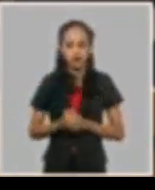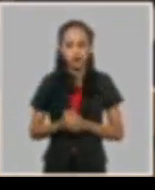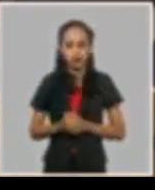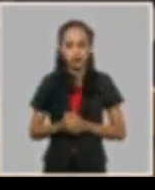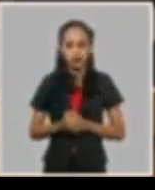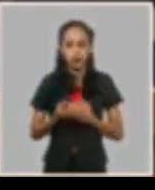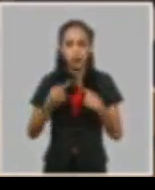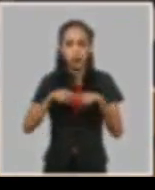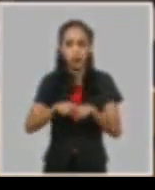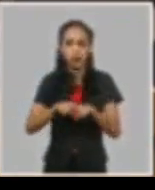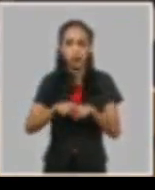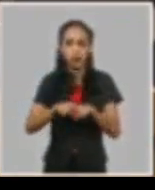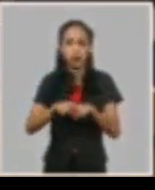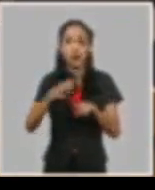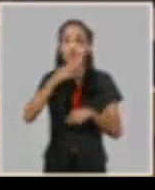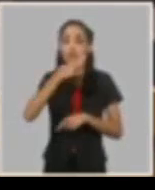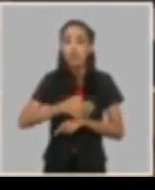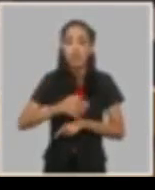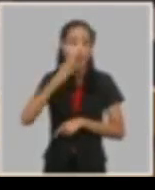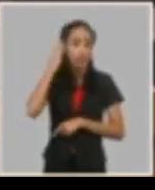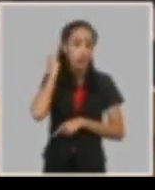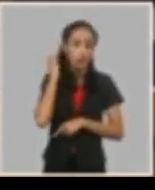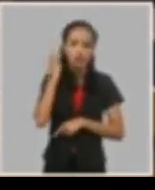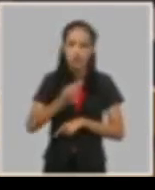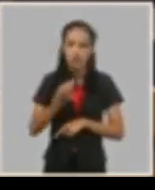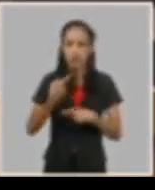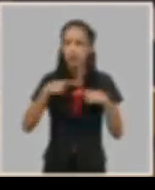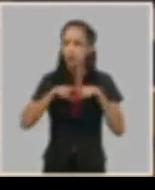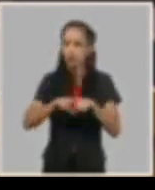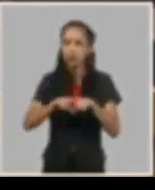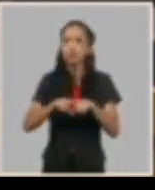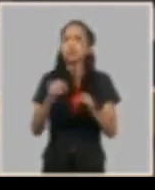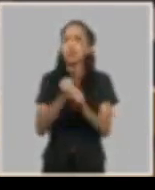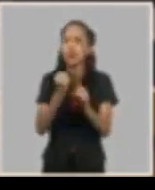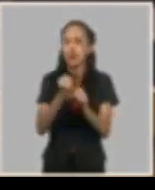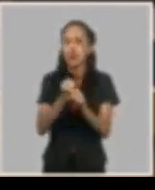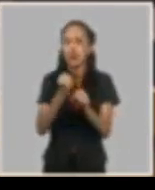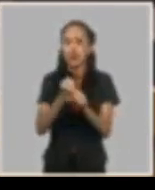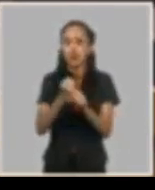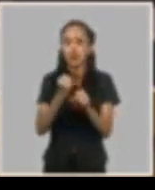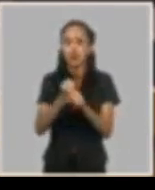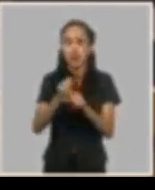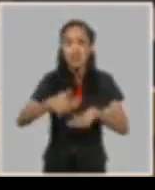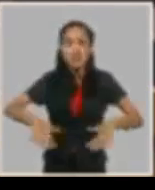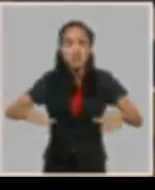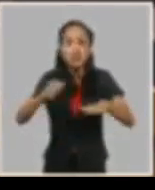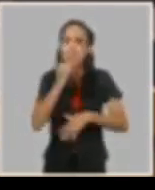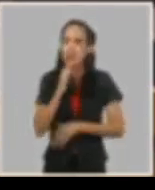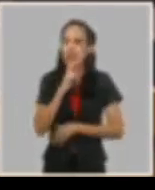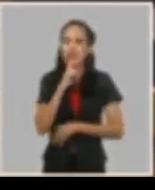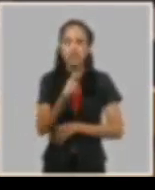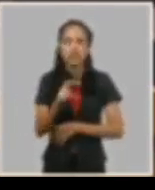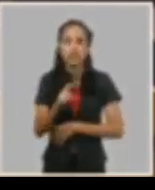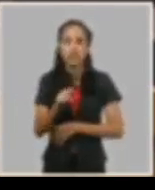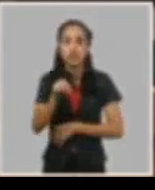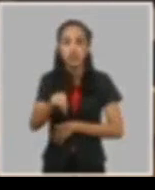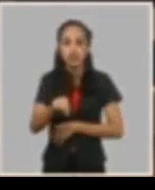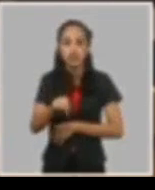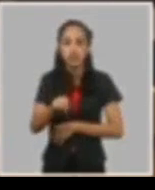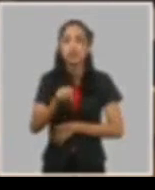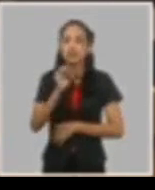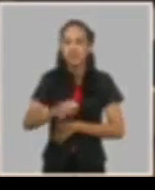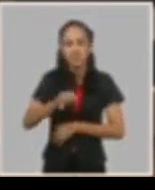vanguardia a sólo 90 años del contexto mientras completo y más agresivo que nunca y no podemos ser ingenuos